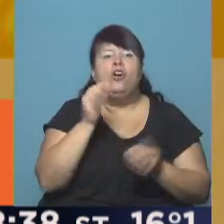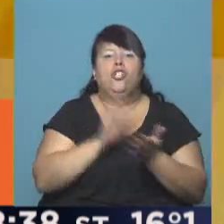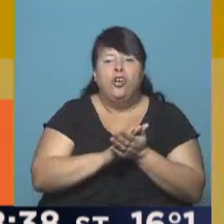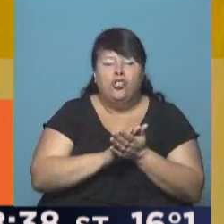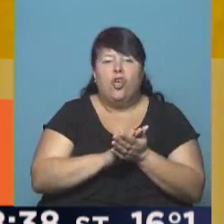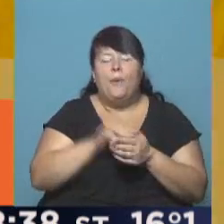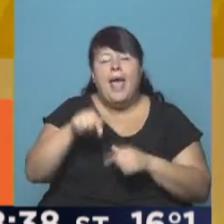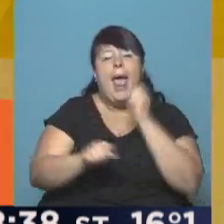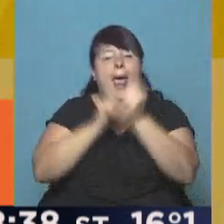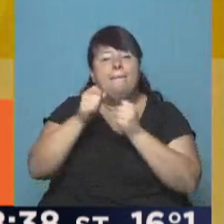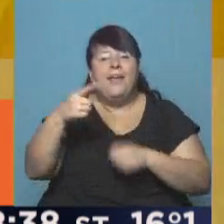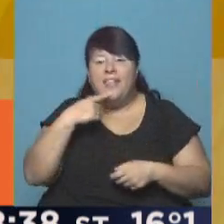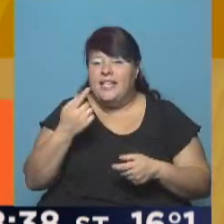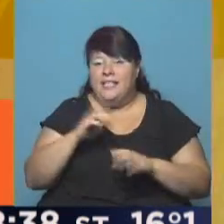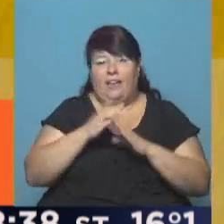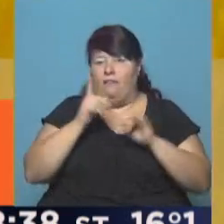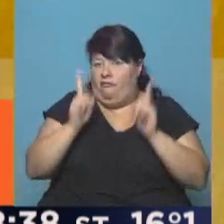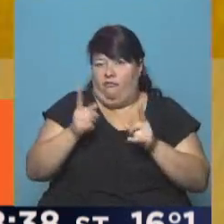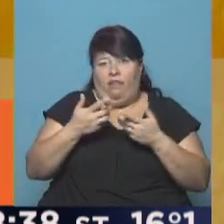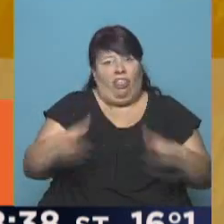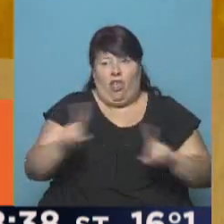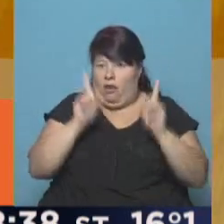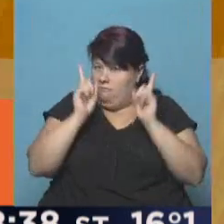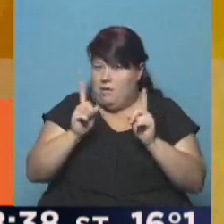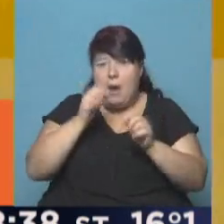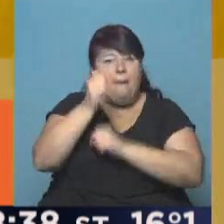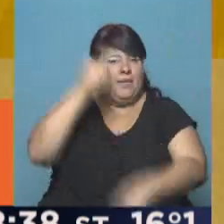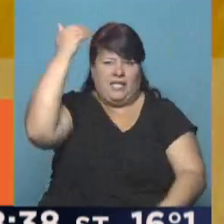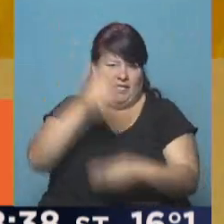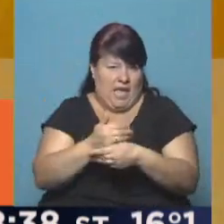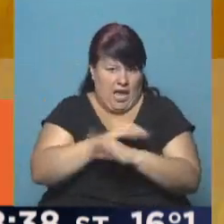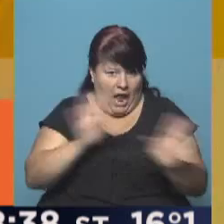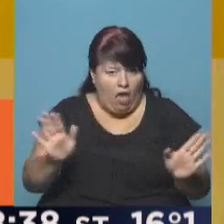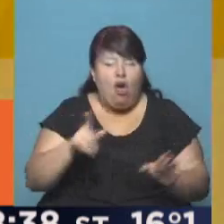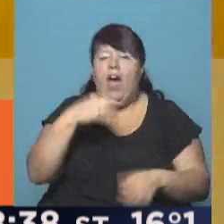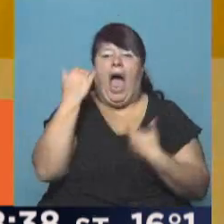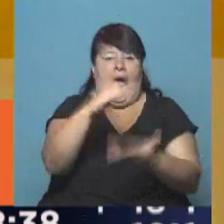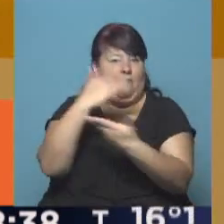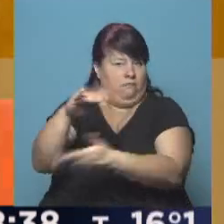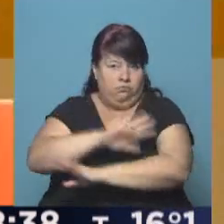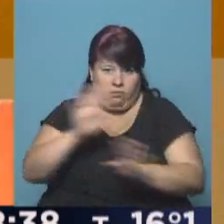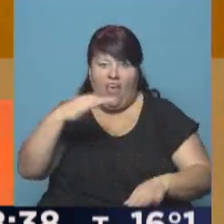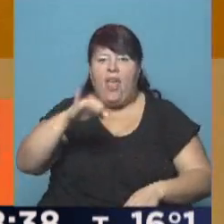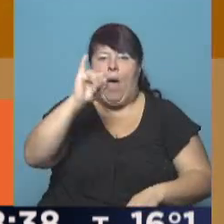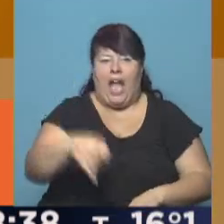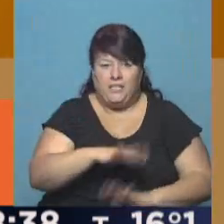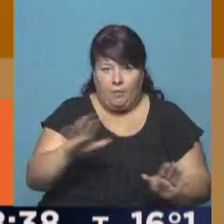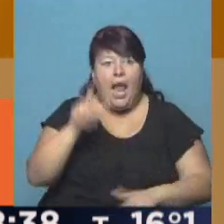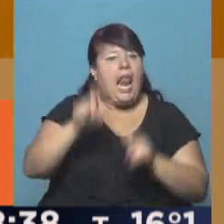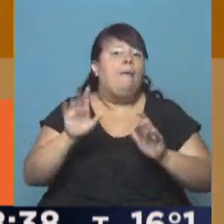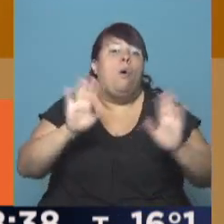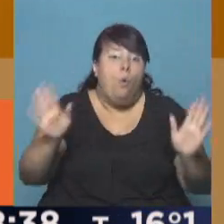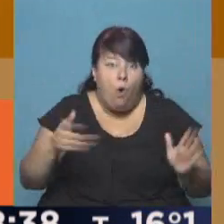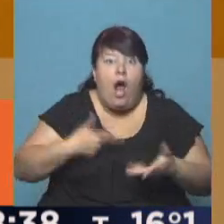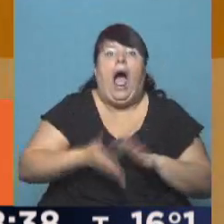digo la empresa dice que no hay marcha atrás que esta planta sierra que acepten la indemnización la indemnización la gente dice